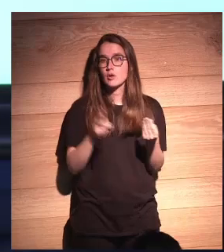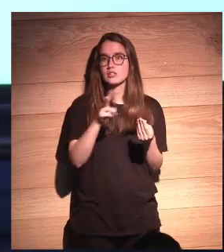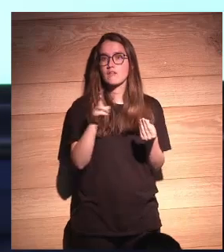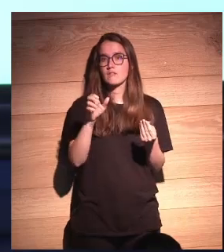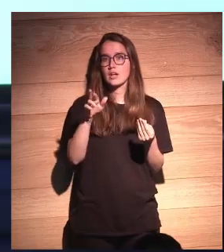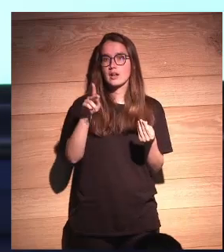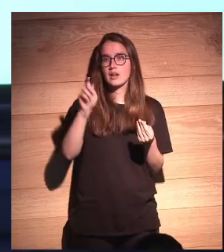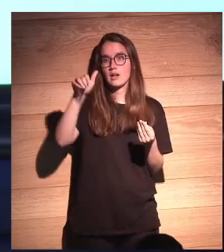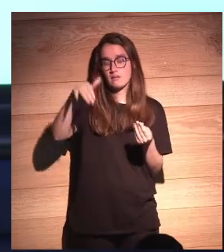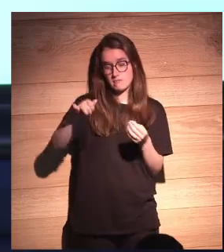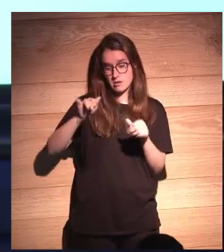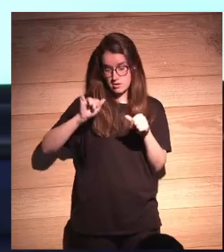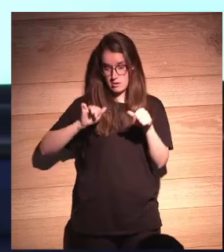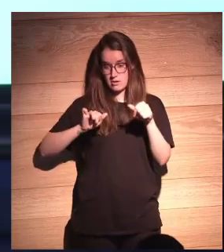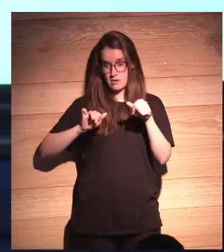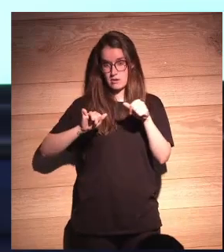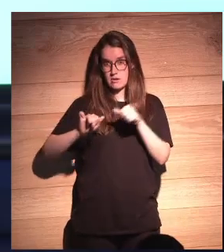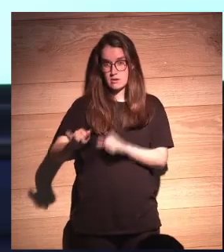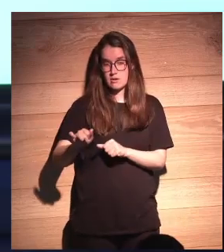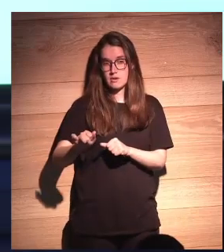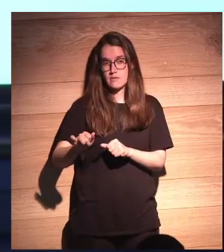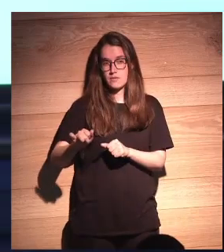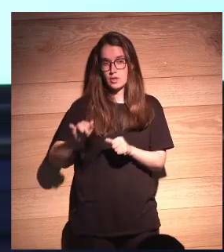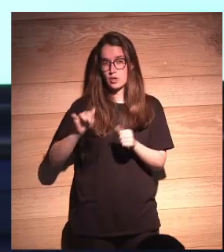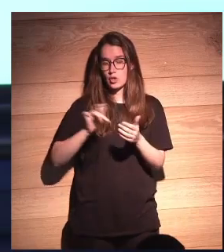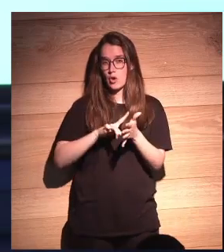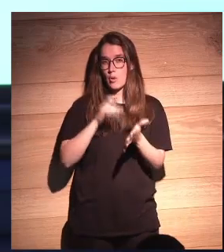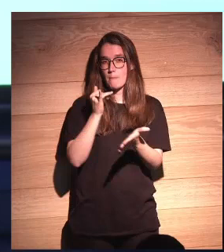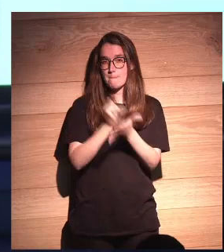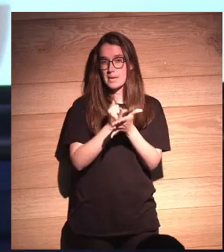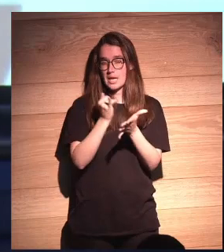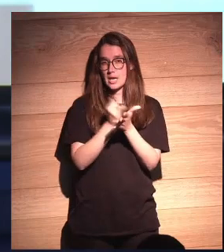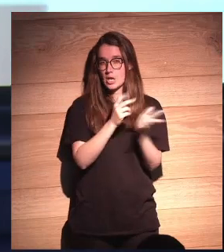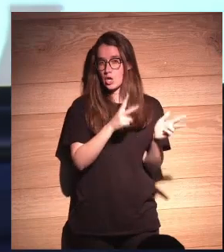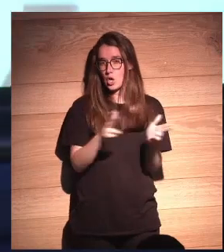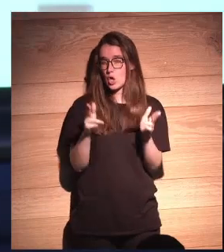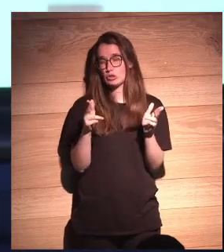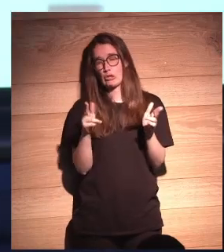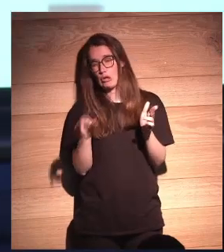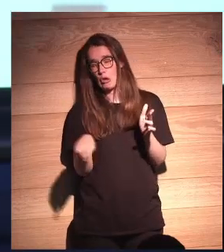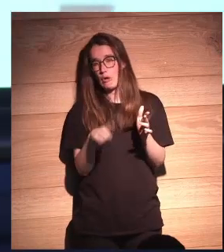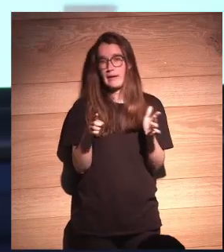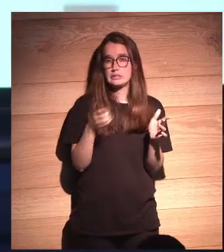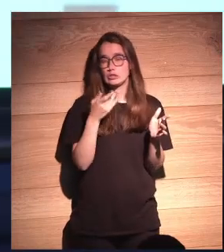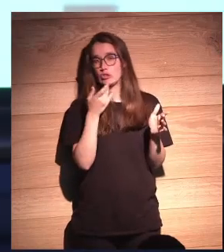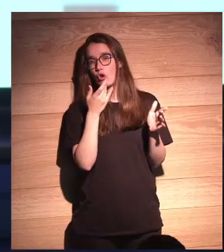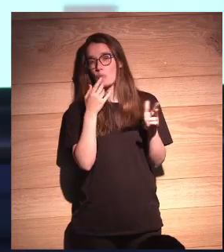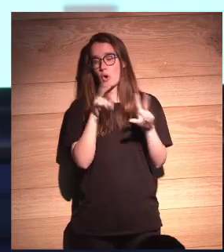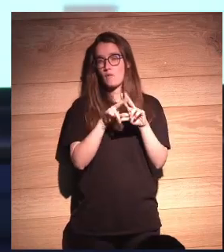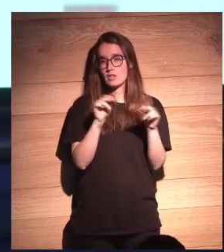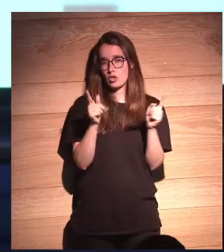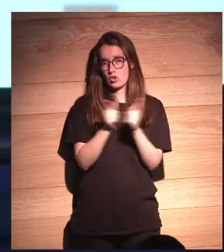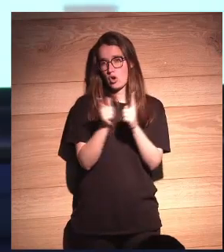Berkami y de allí no salió un piloto como tal, sino que salió un teaser, que fue el que